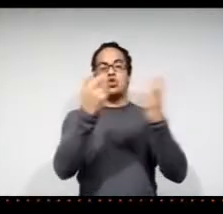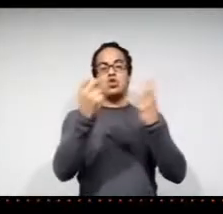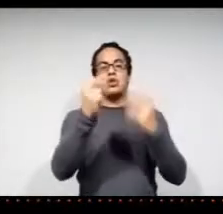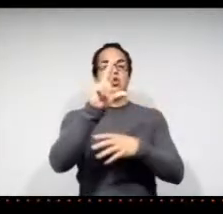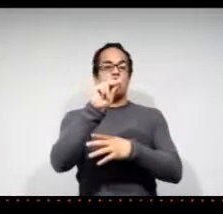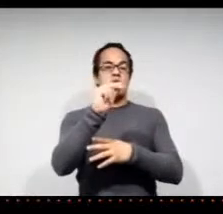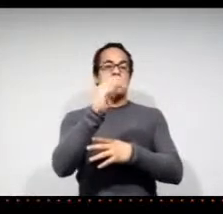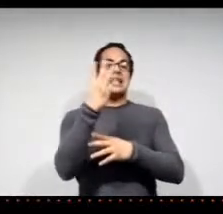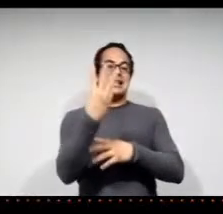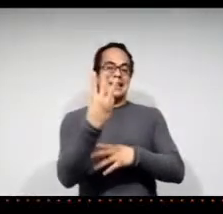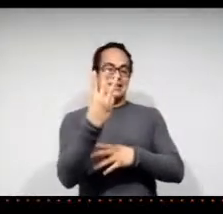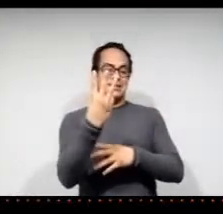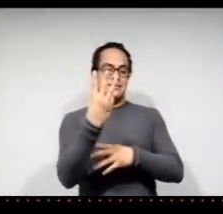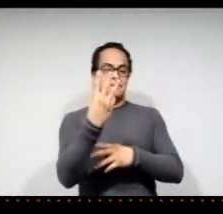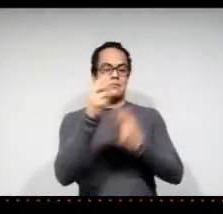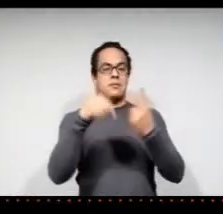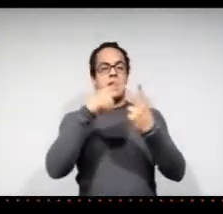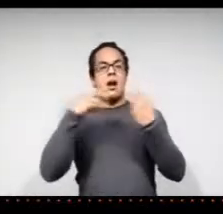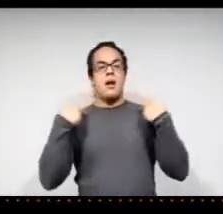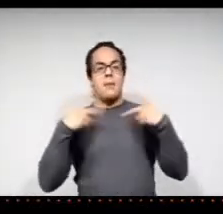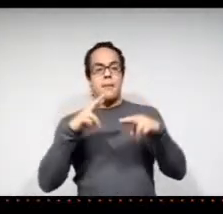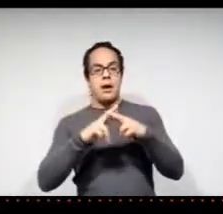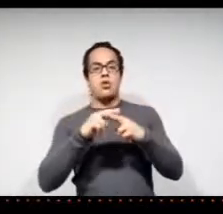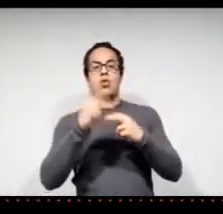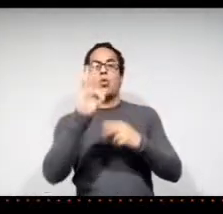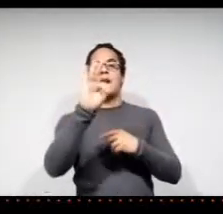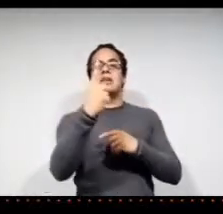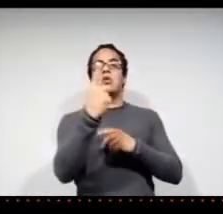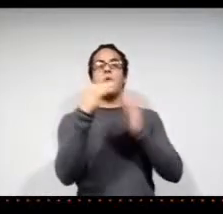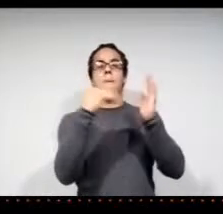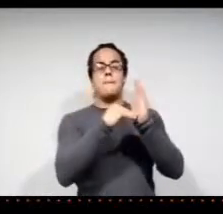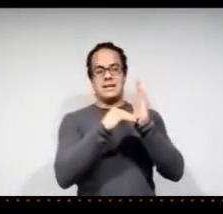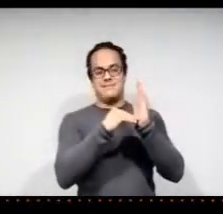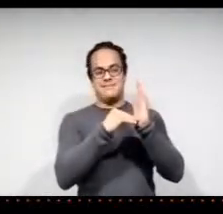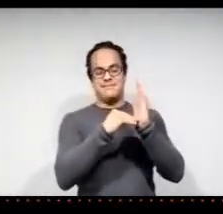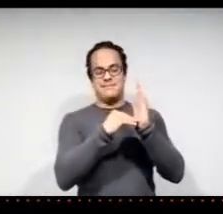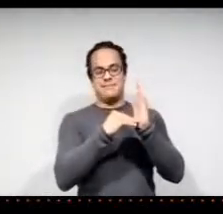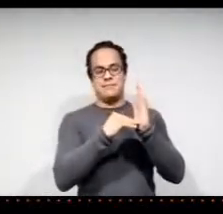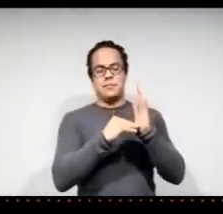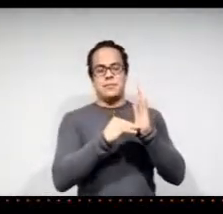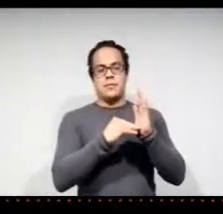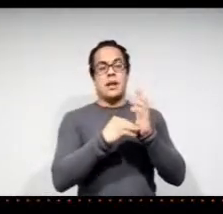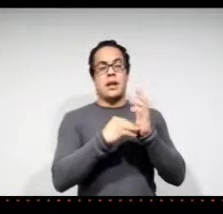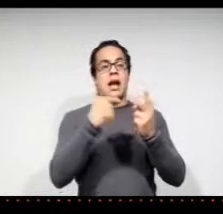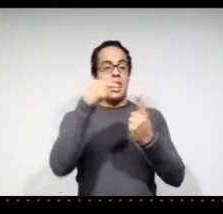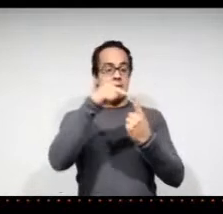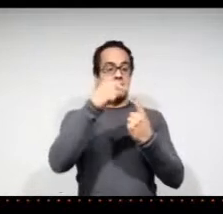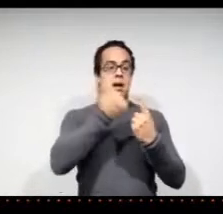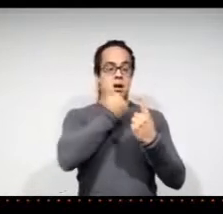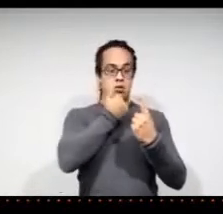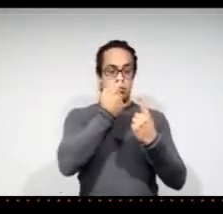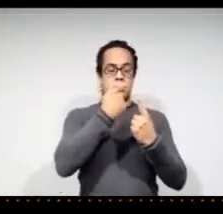360,883, y académicos, 41,332. De estos estudiantes,